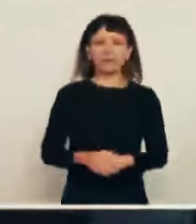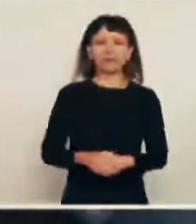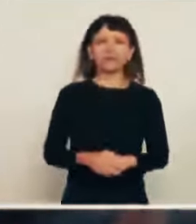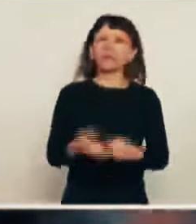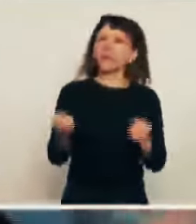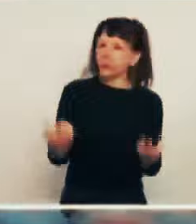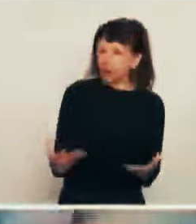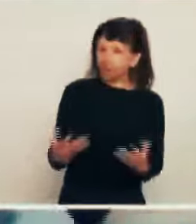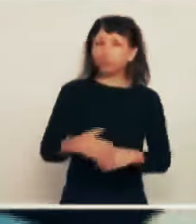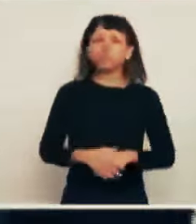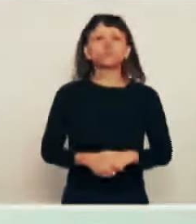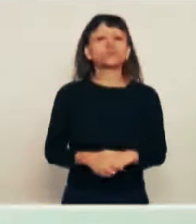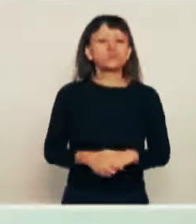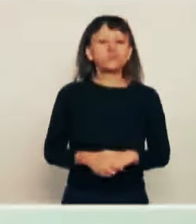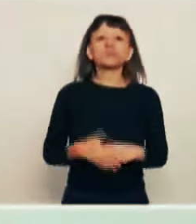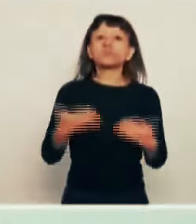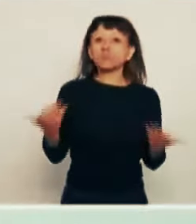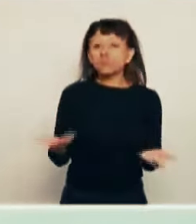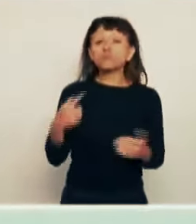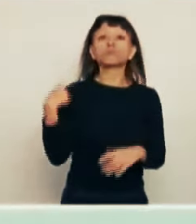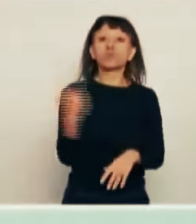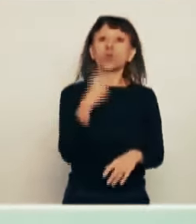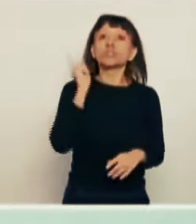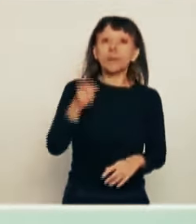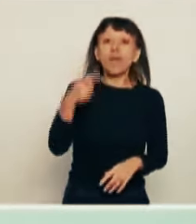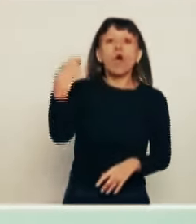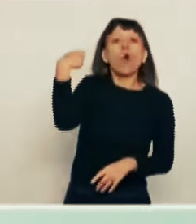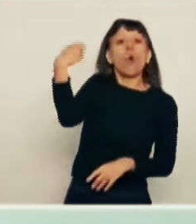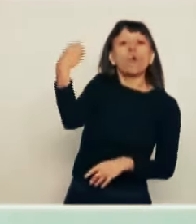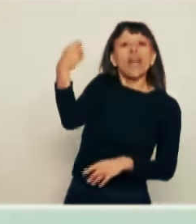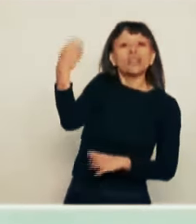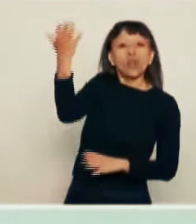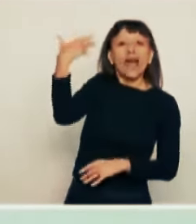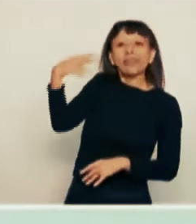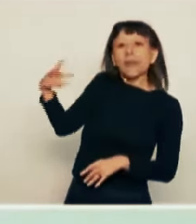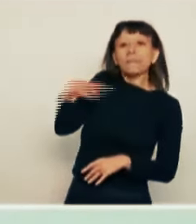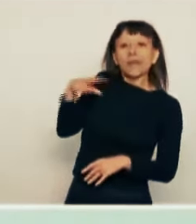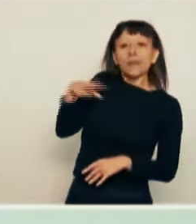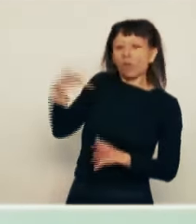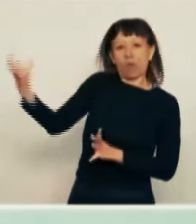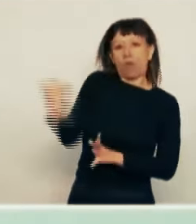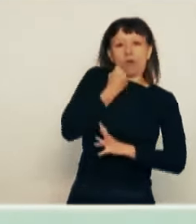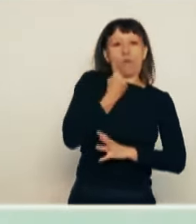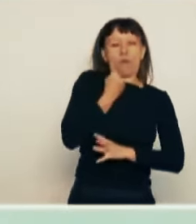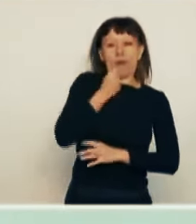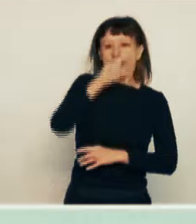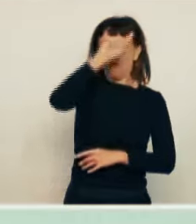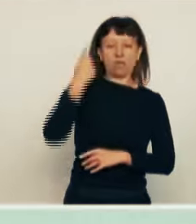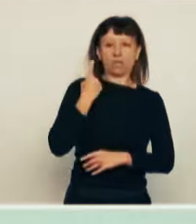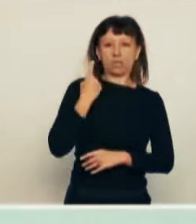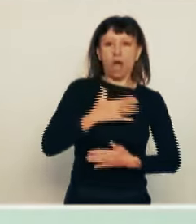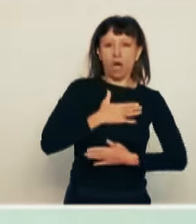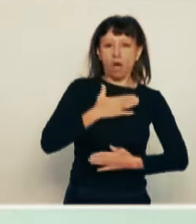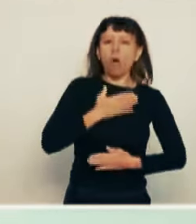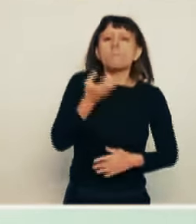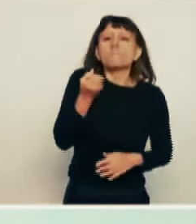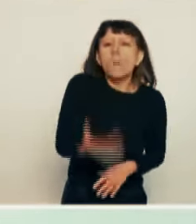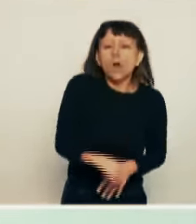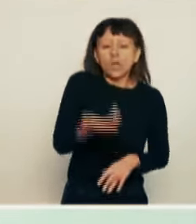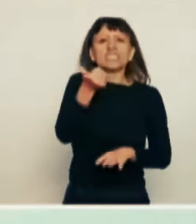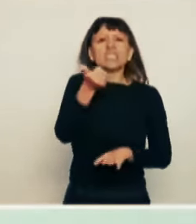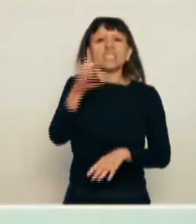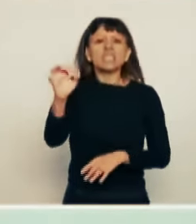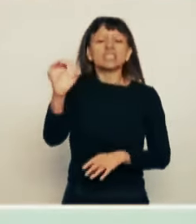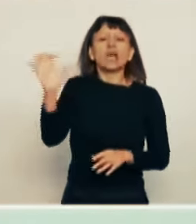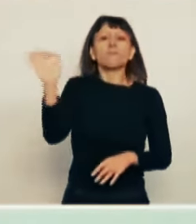Bien, recuperamos también las jubilaciones por una cuestión muy simple. El Estado estaba pagando el 60%